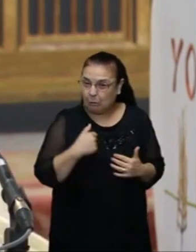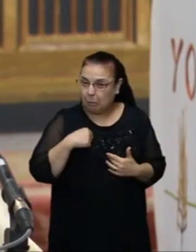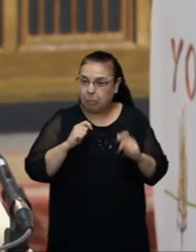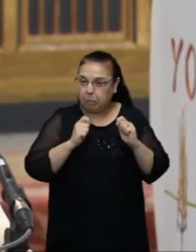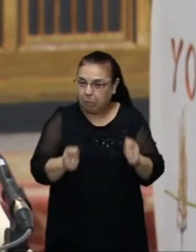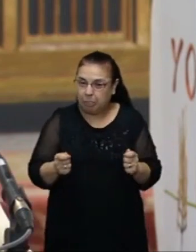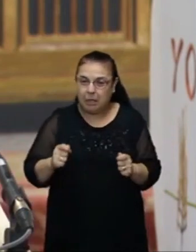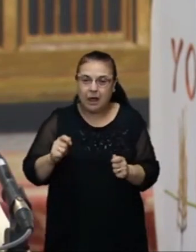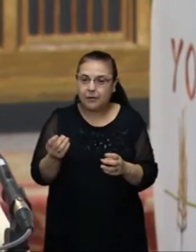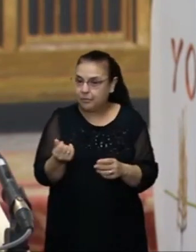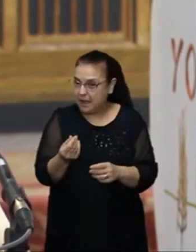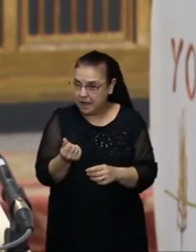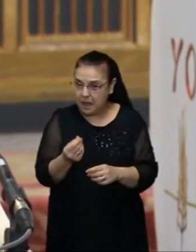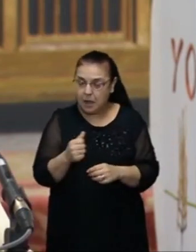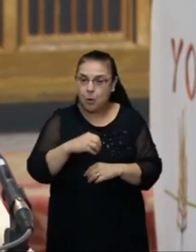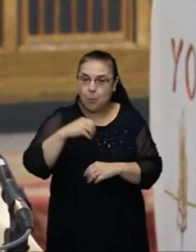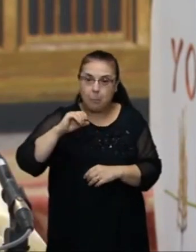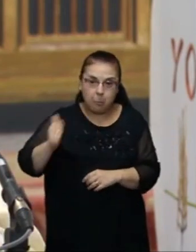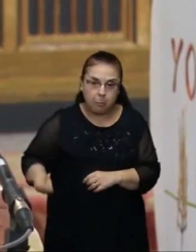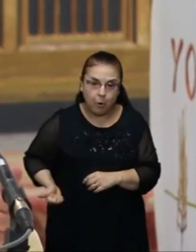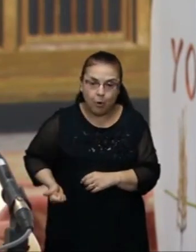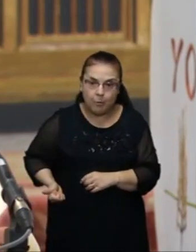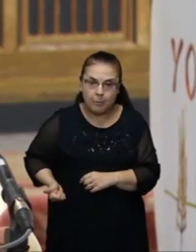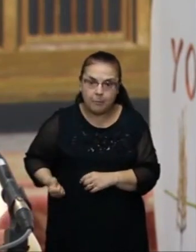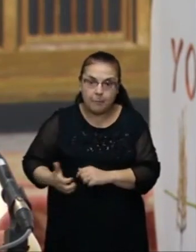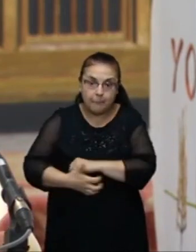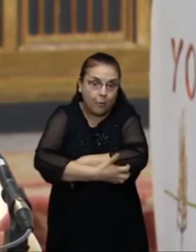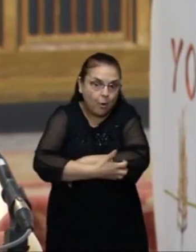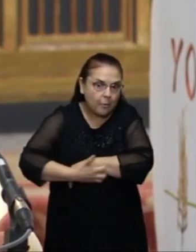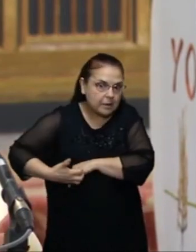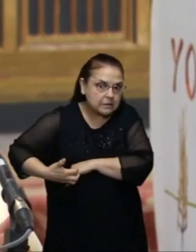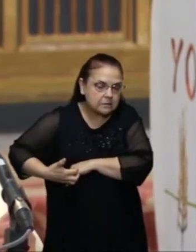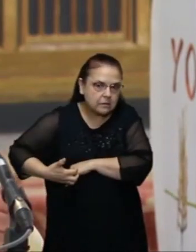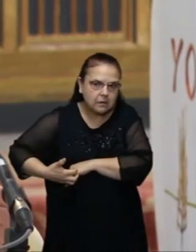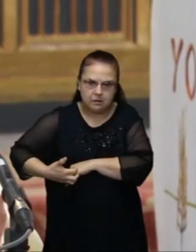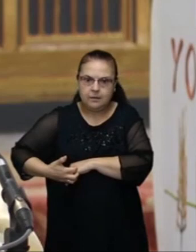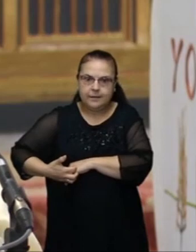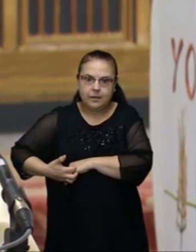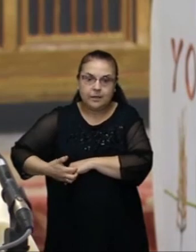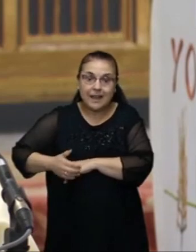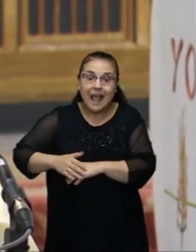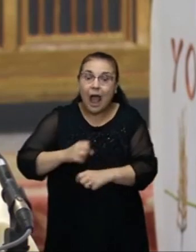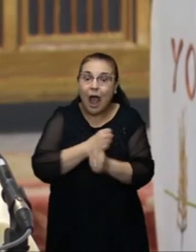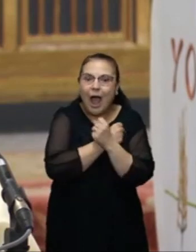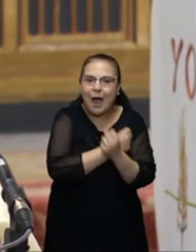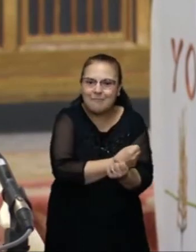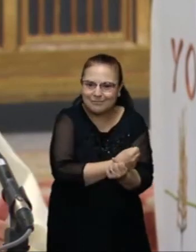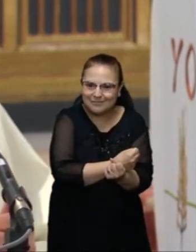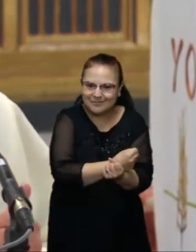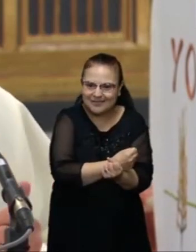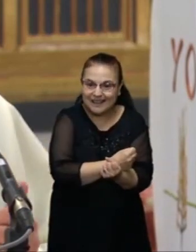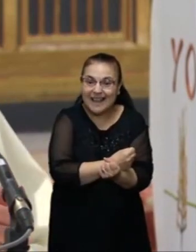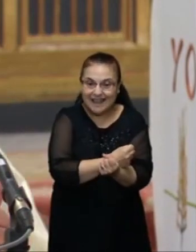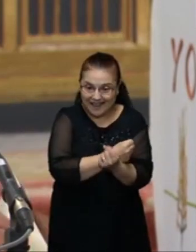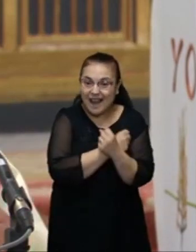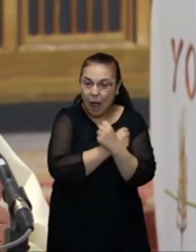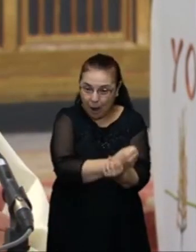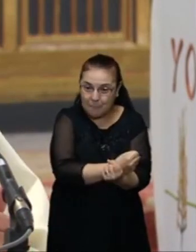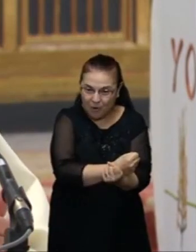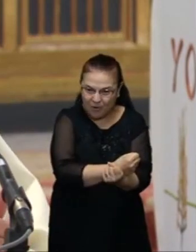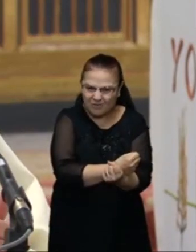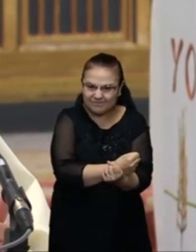que si no tengo amor, porque el amor es paciente, porque el amor no se engríe, porque el amor no